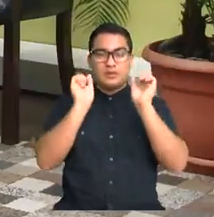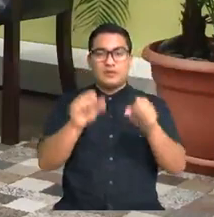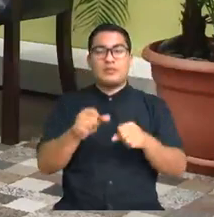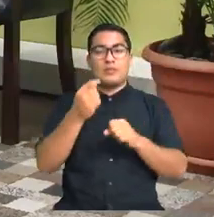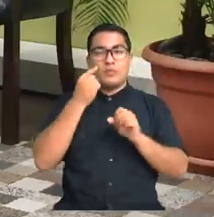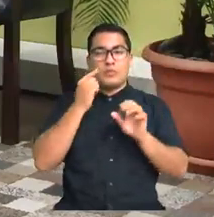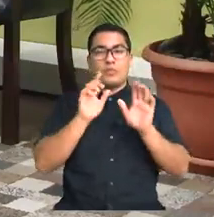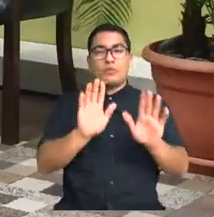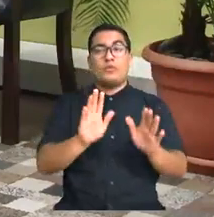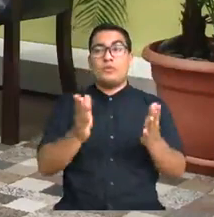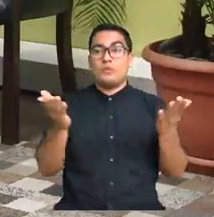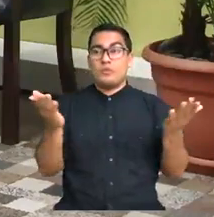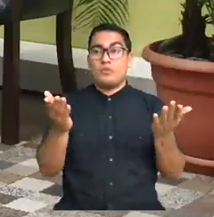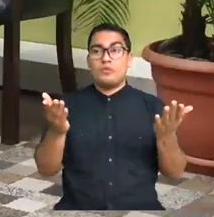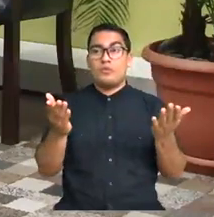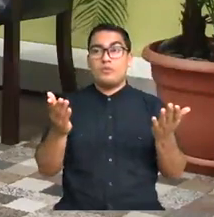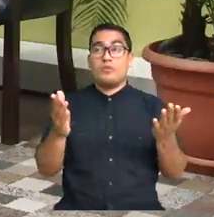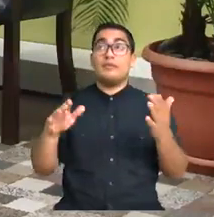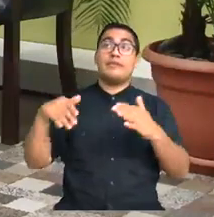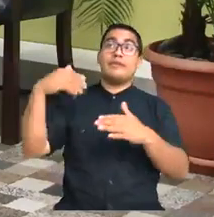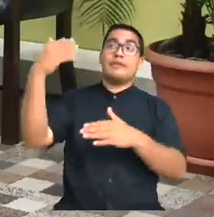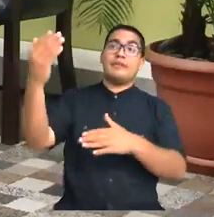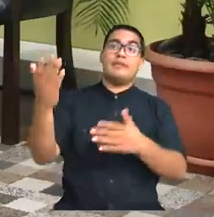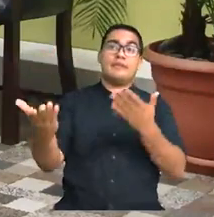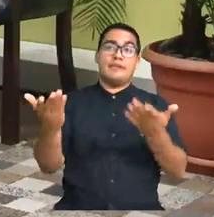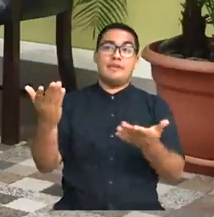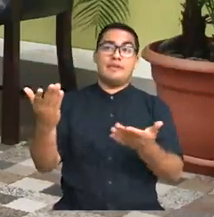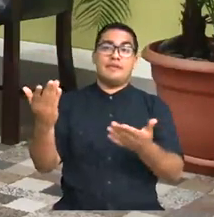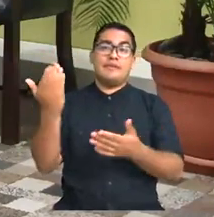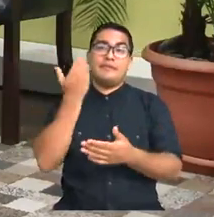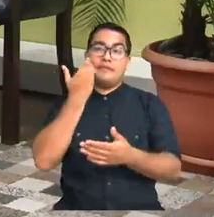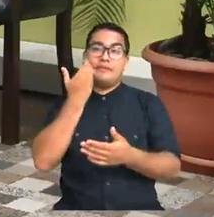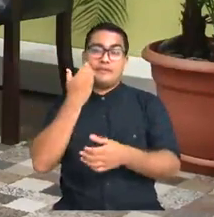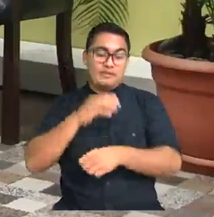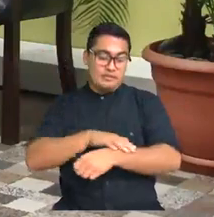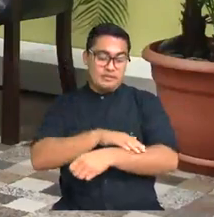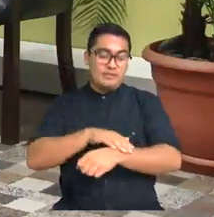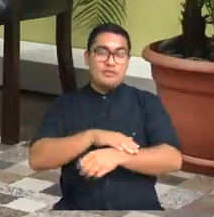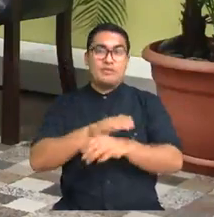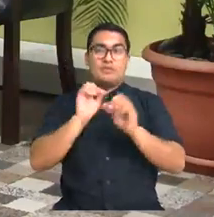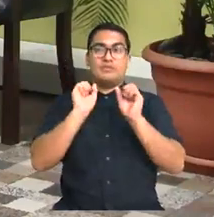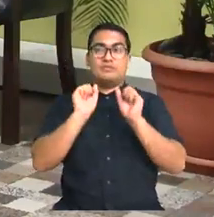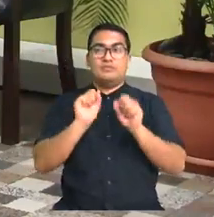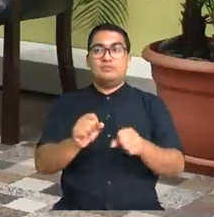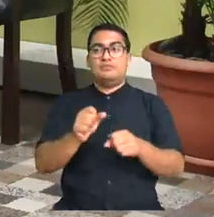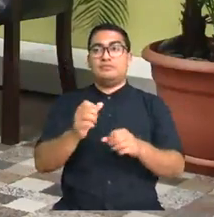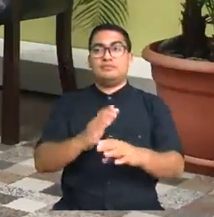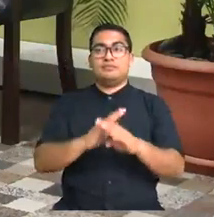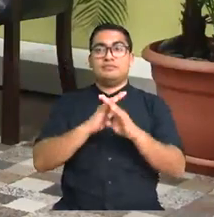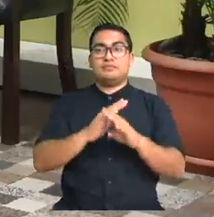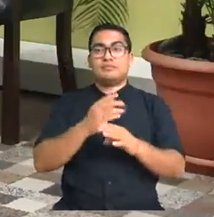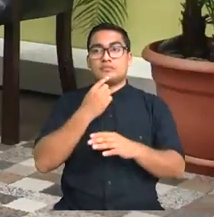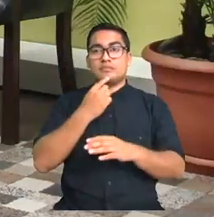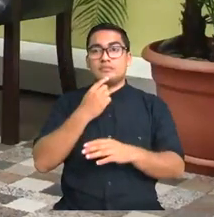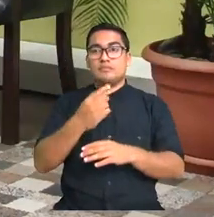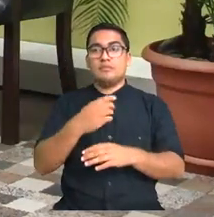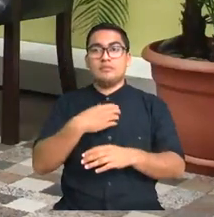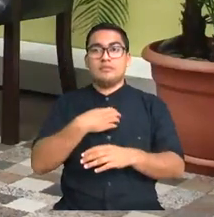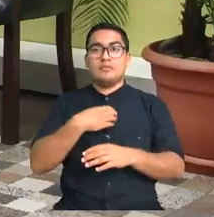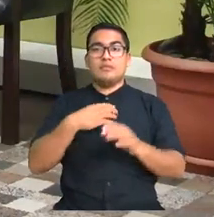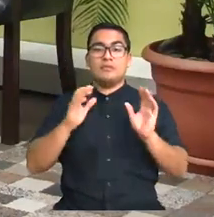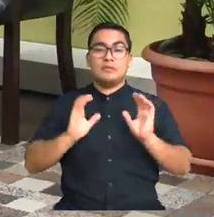de en el ambiente externo de enfermedades que puedan aprovecharse de nuestro sistema inmune